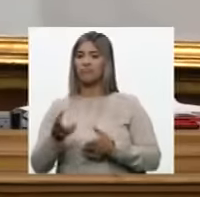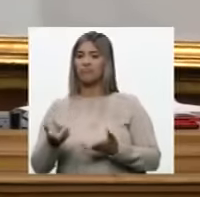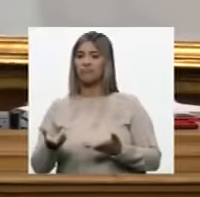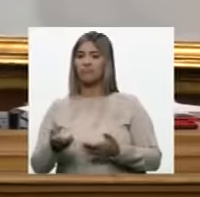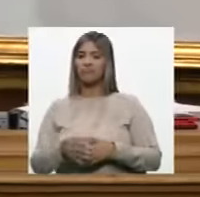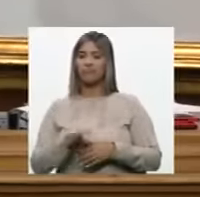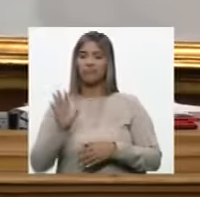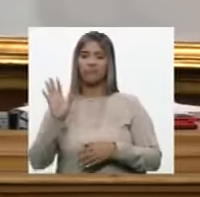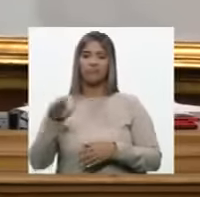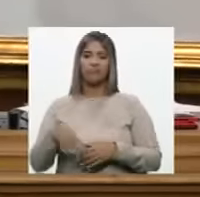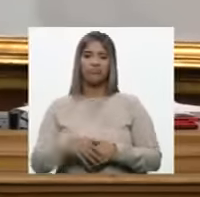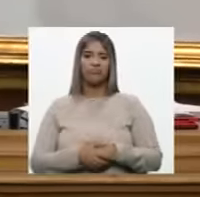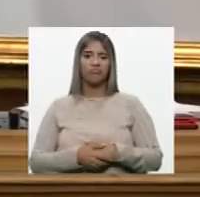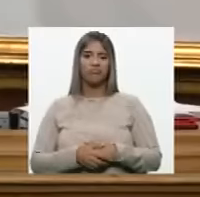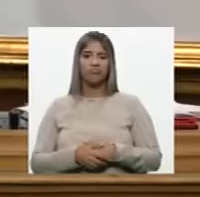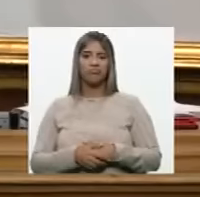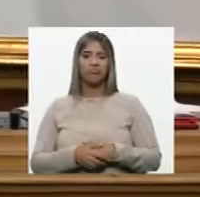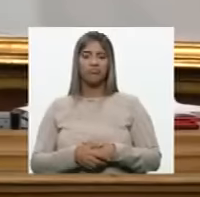merece.